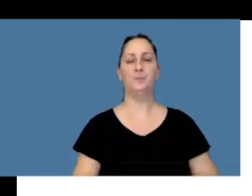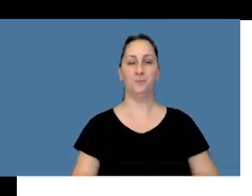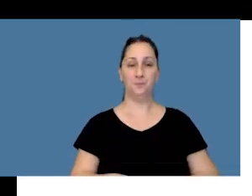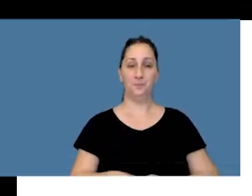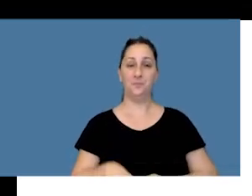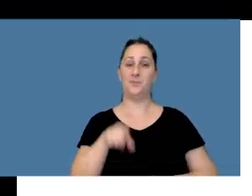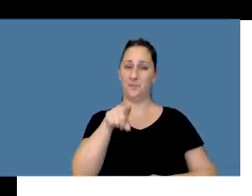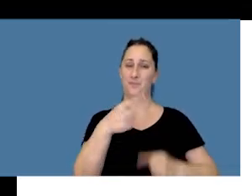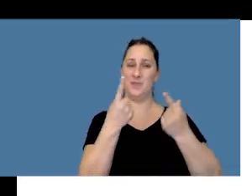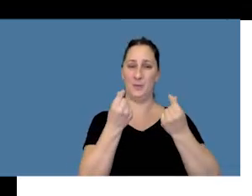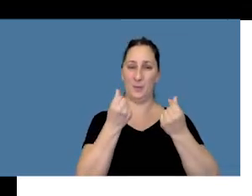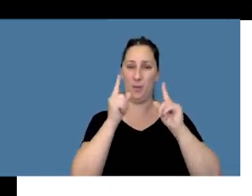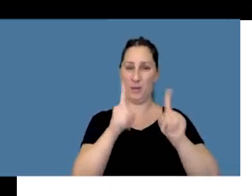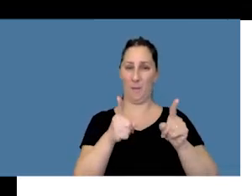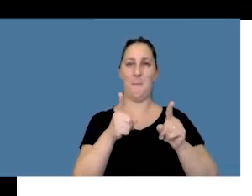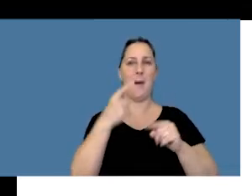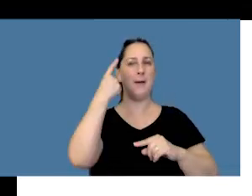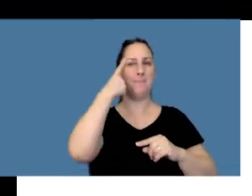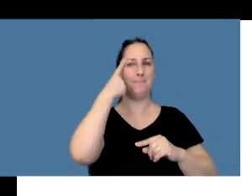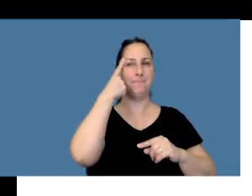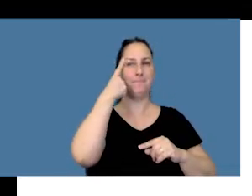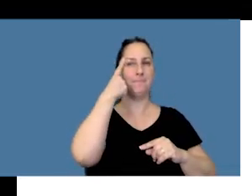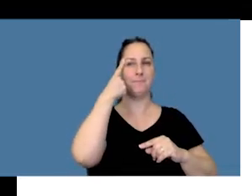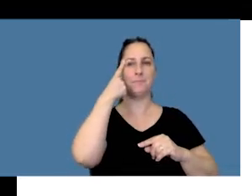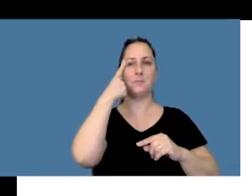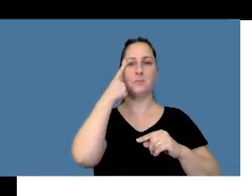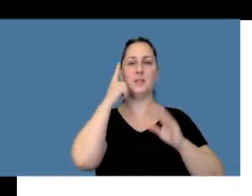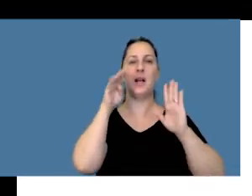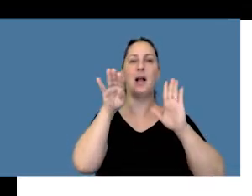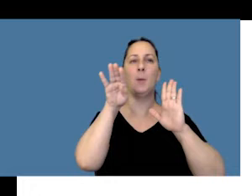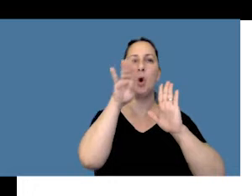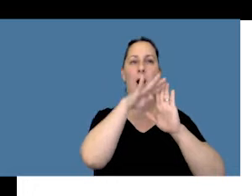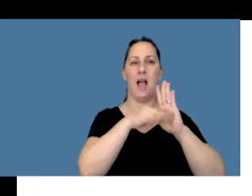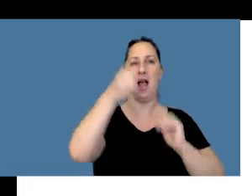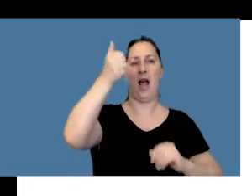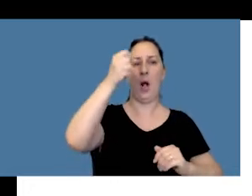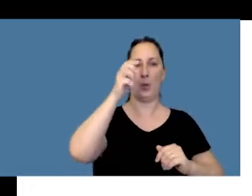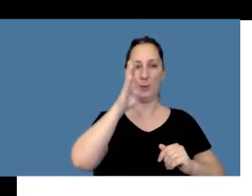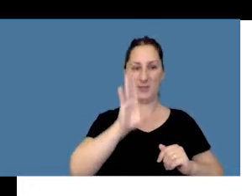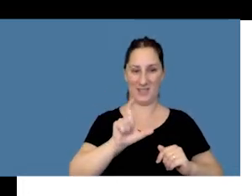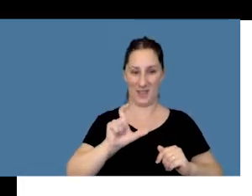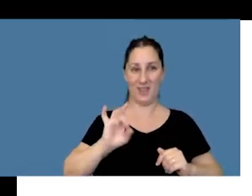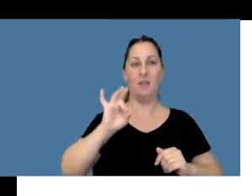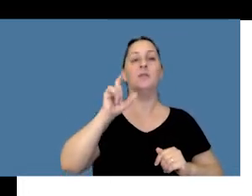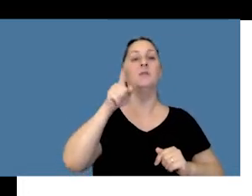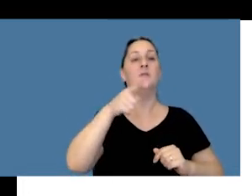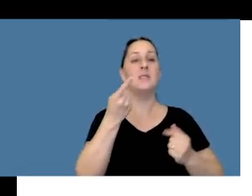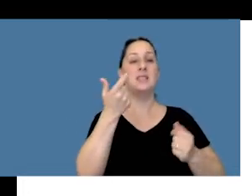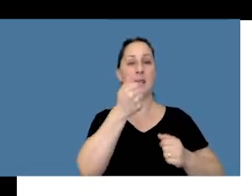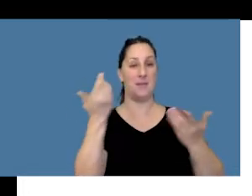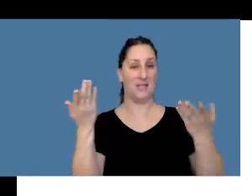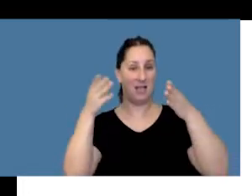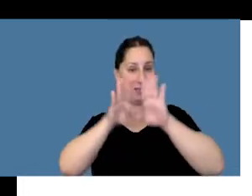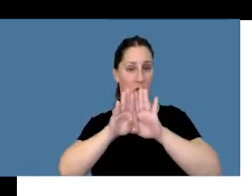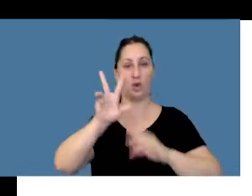dije, para considerar la categorización del semestre que cerró el 30 de